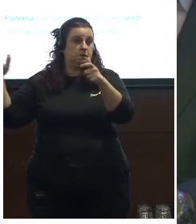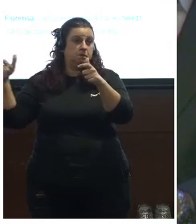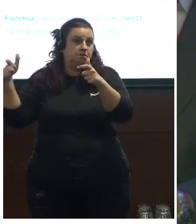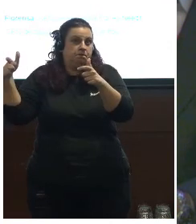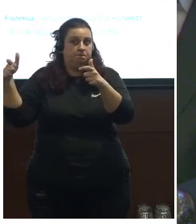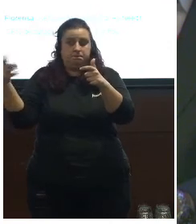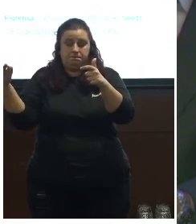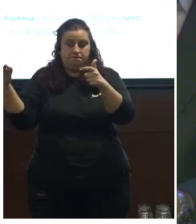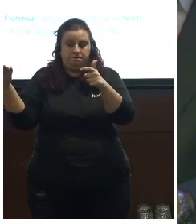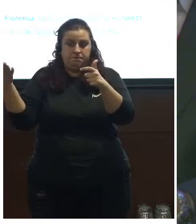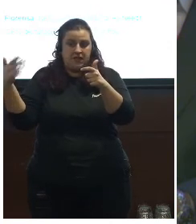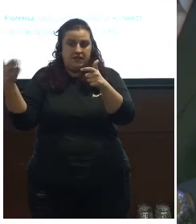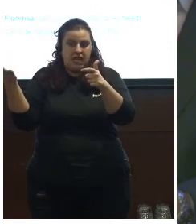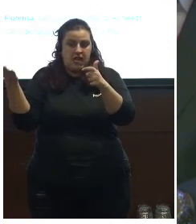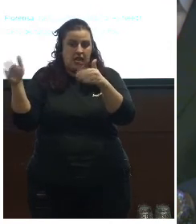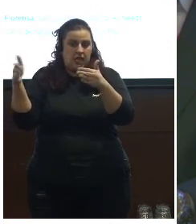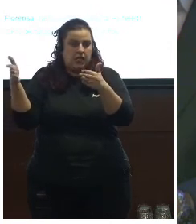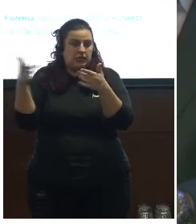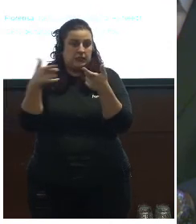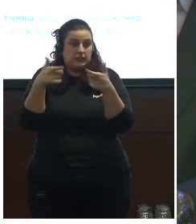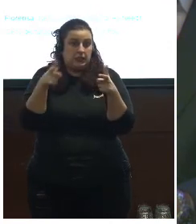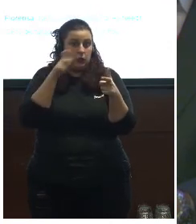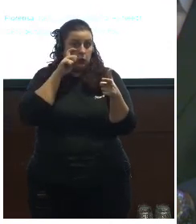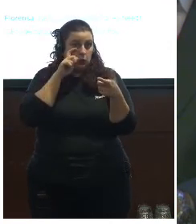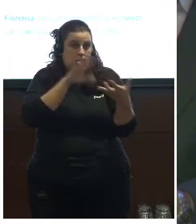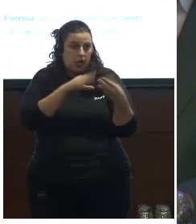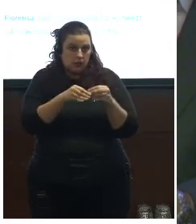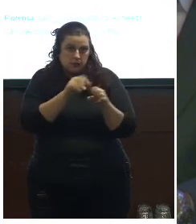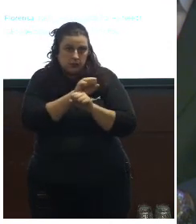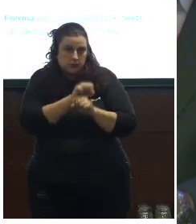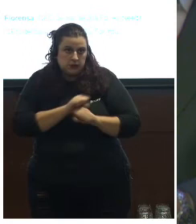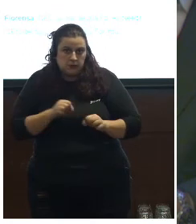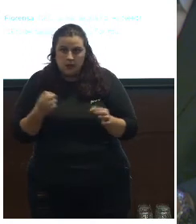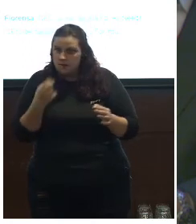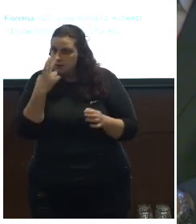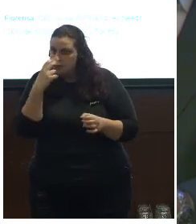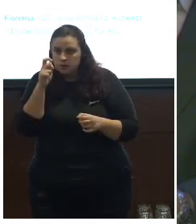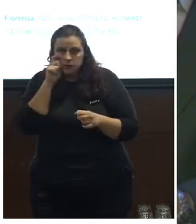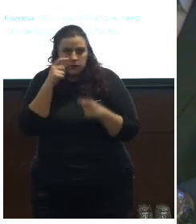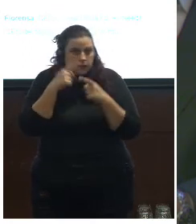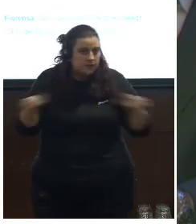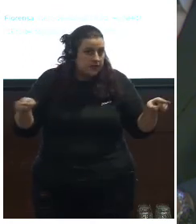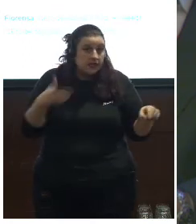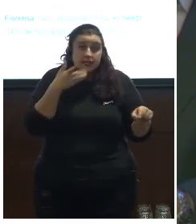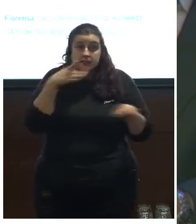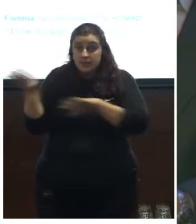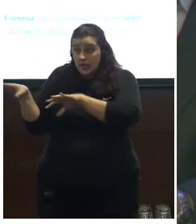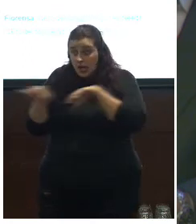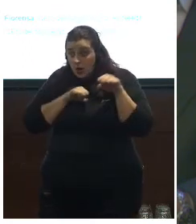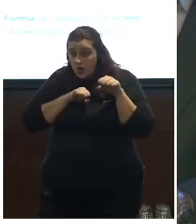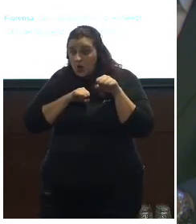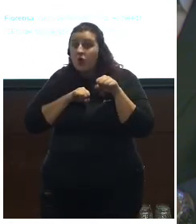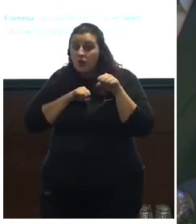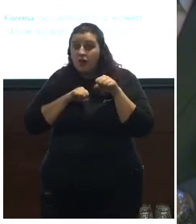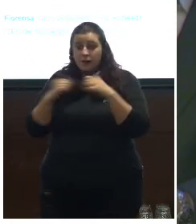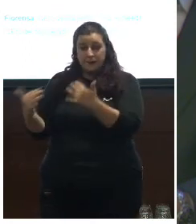lugar a que el sector turístico se adapte y abrace un tipo de turismo distinto, o quien lo haga sea quien reciba